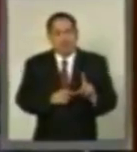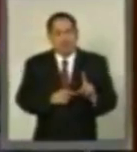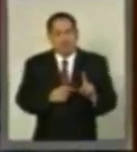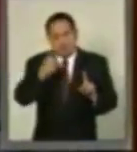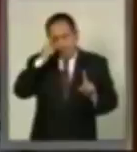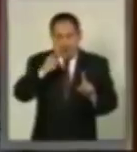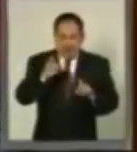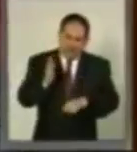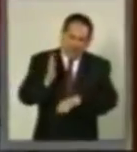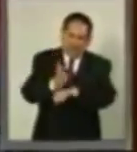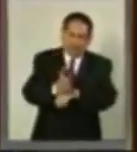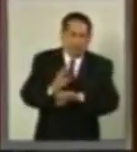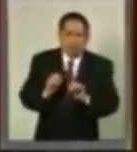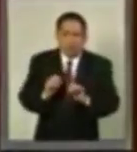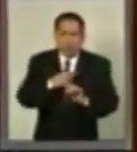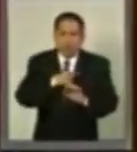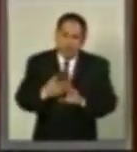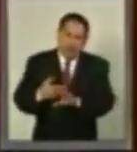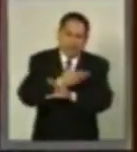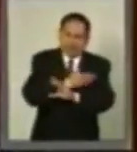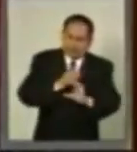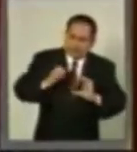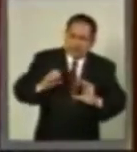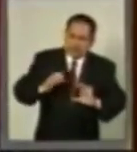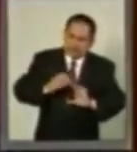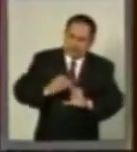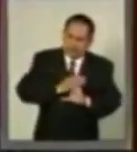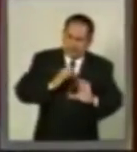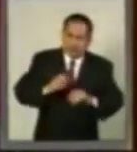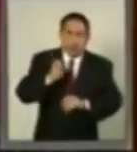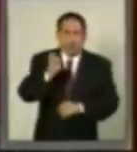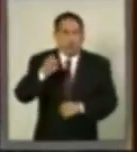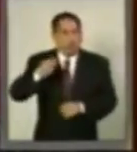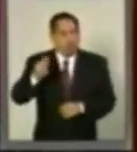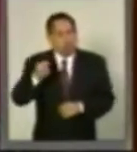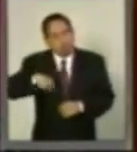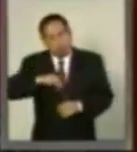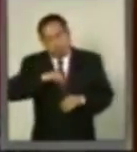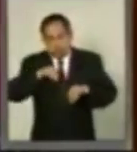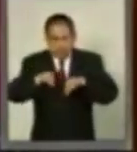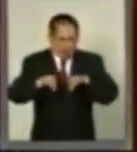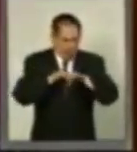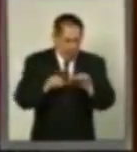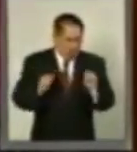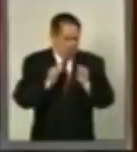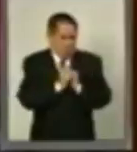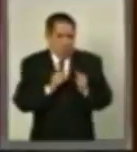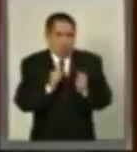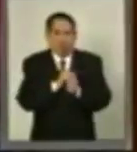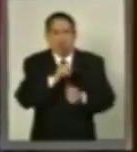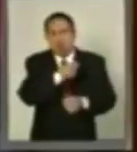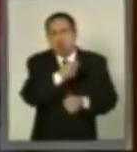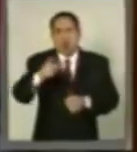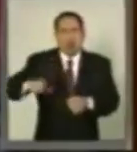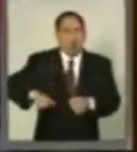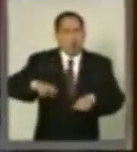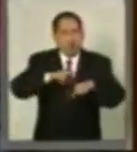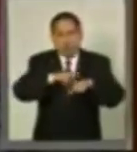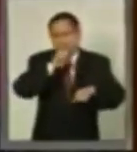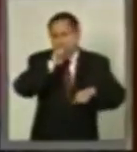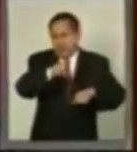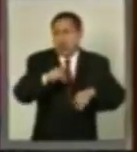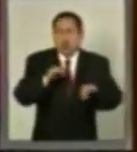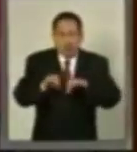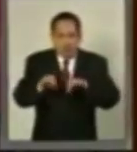para sancionar, sino para prevenir. Y estamos trabajando de manera muy importante con los gobernadores, pero también estamos